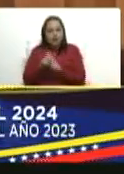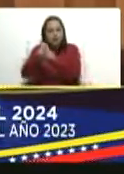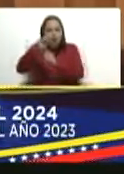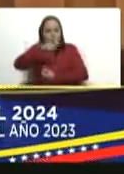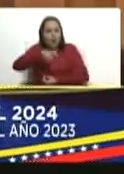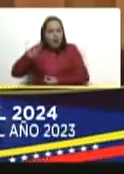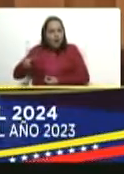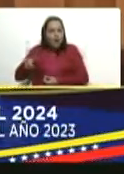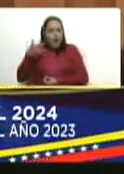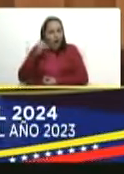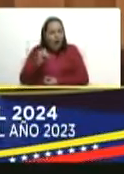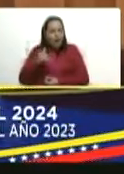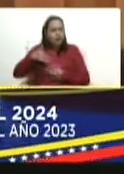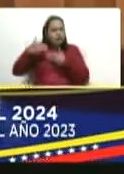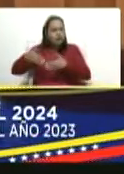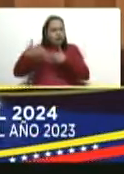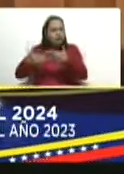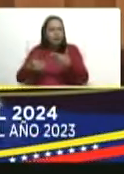pueblo hemos estado